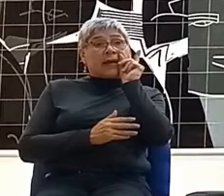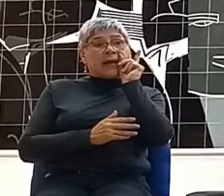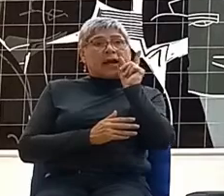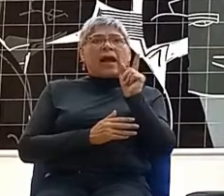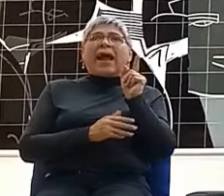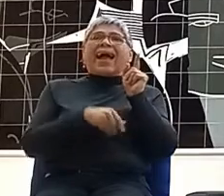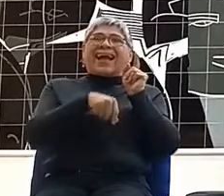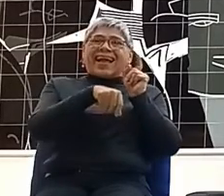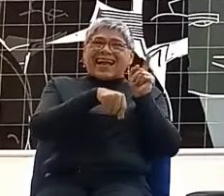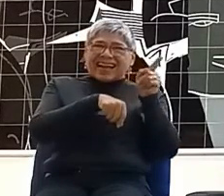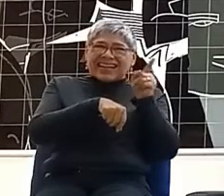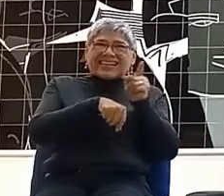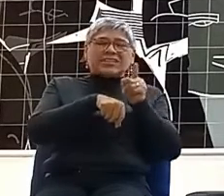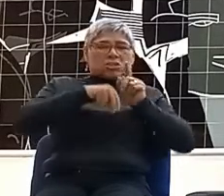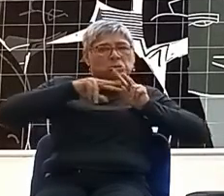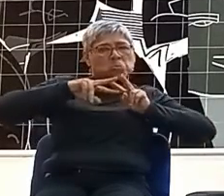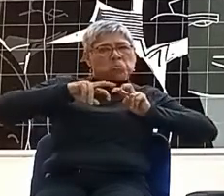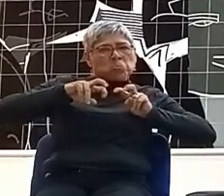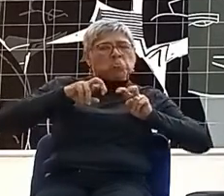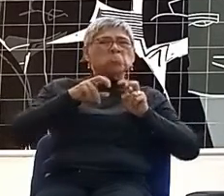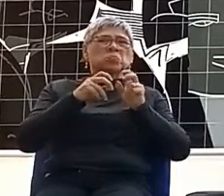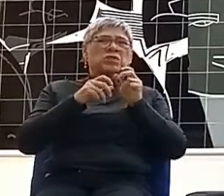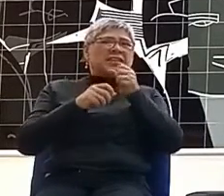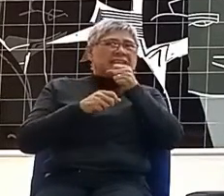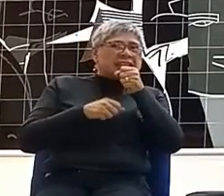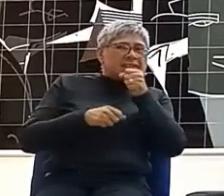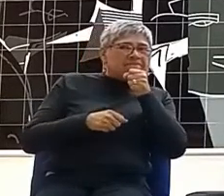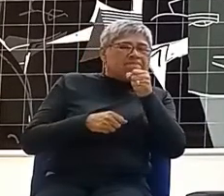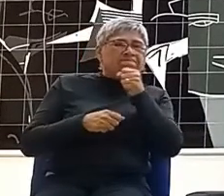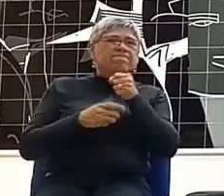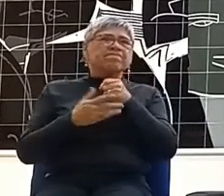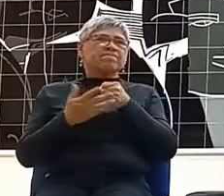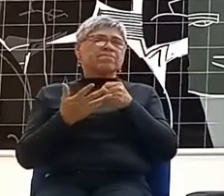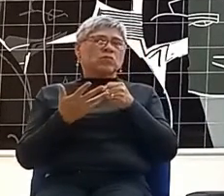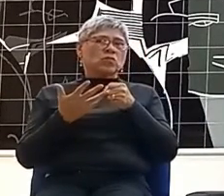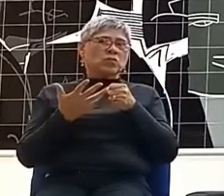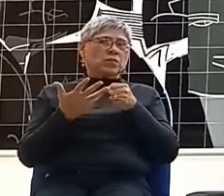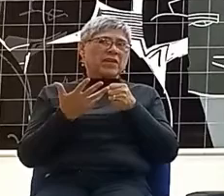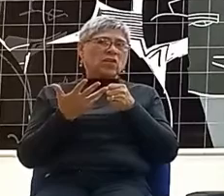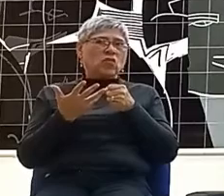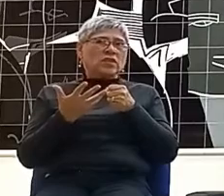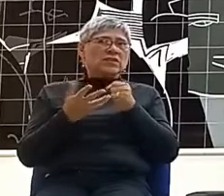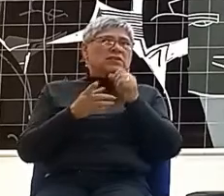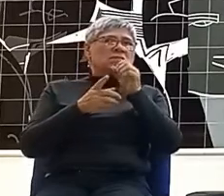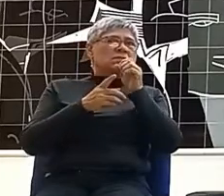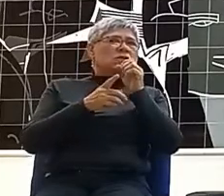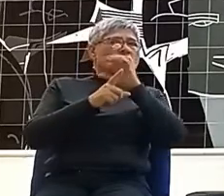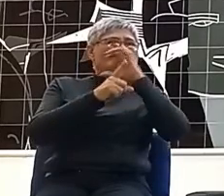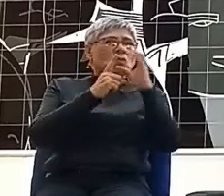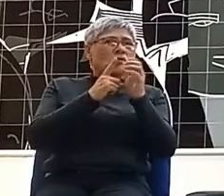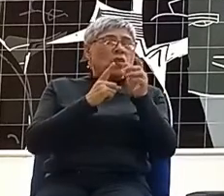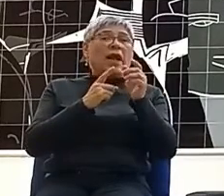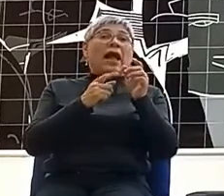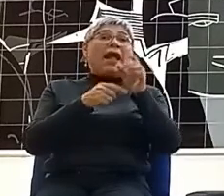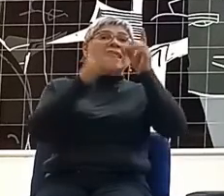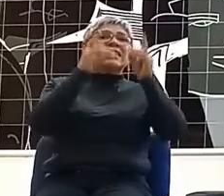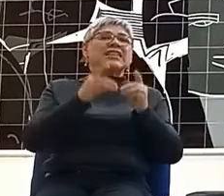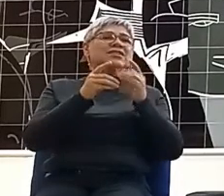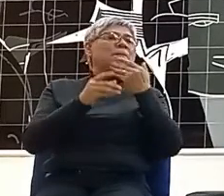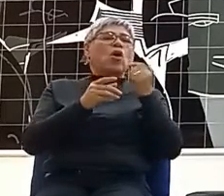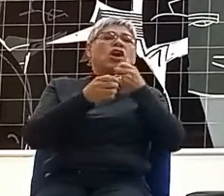esos escarceos con el mundo del periodismo cultural me sirvieron para participar de un trabajo